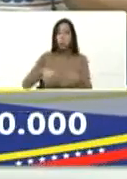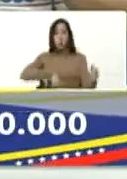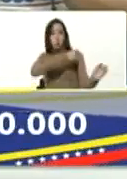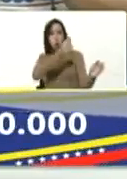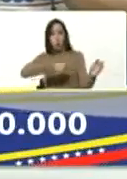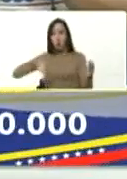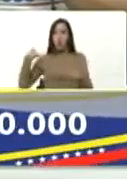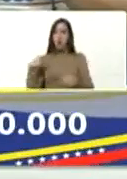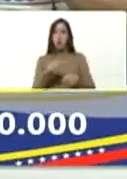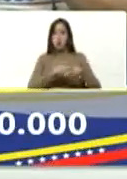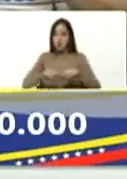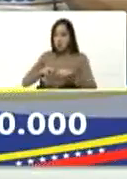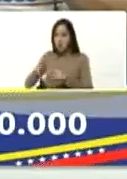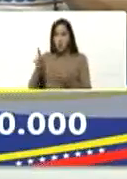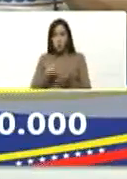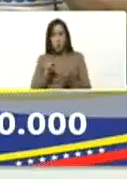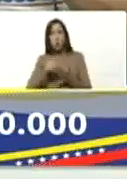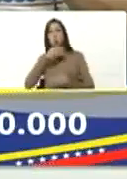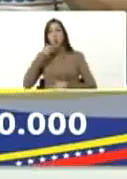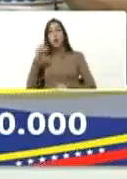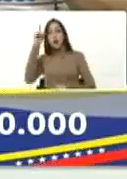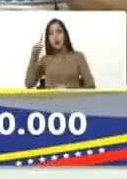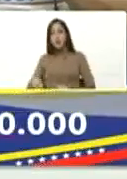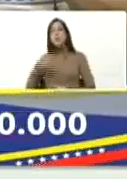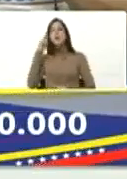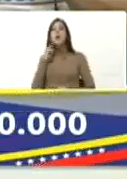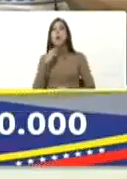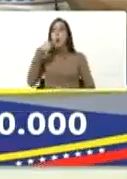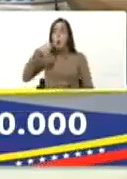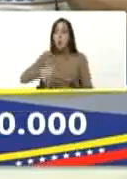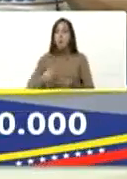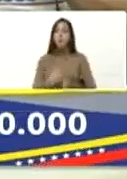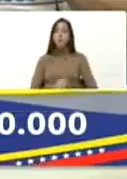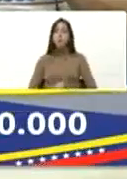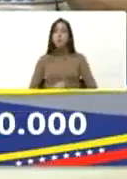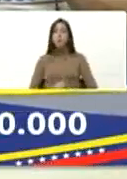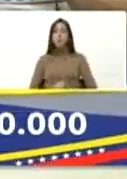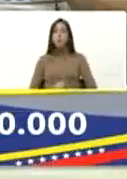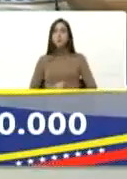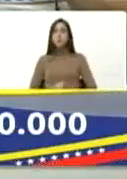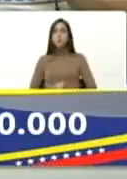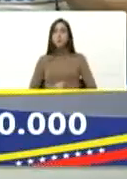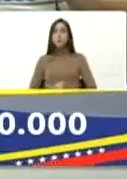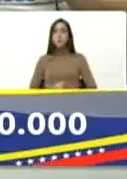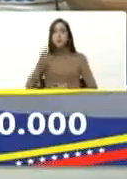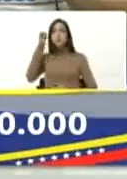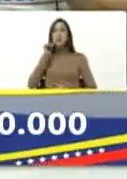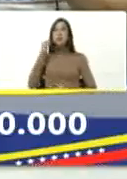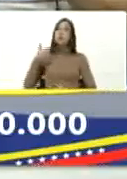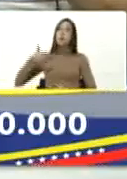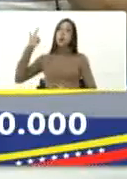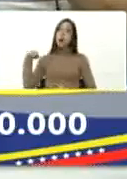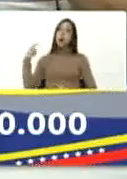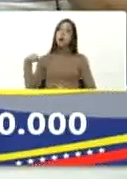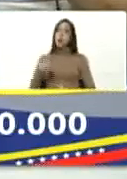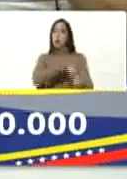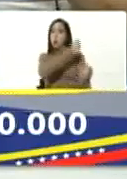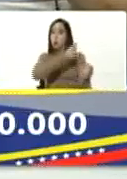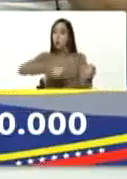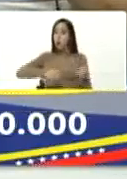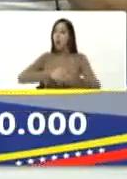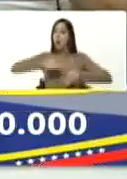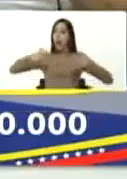de niños, niñas y jóvenes de Venezuela, Simón Bolívar, que el sábado pasado tuvo la orquesta más